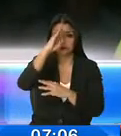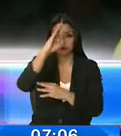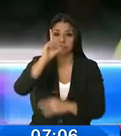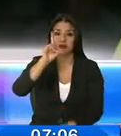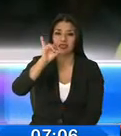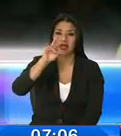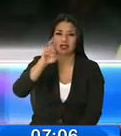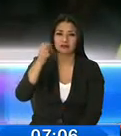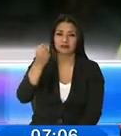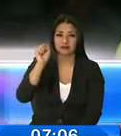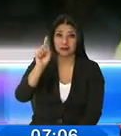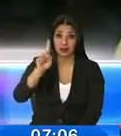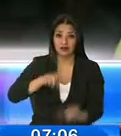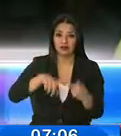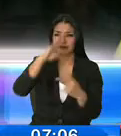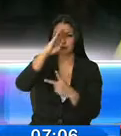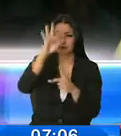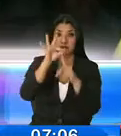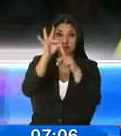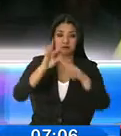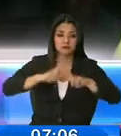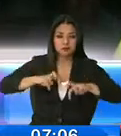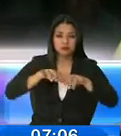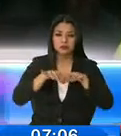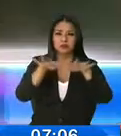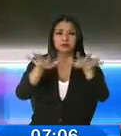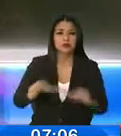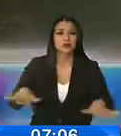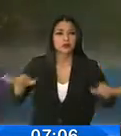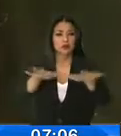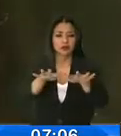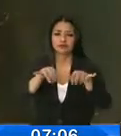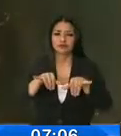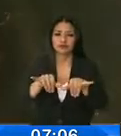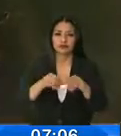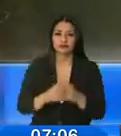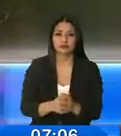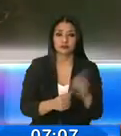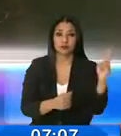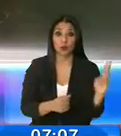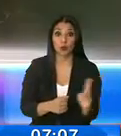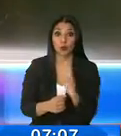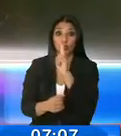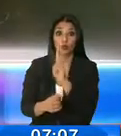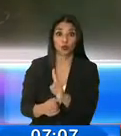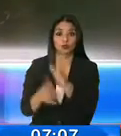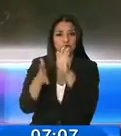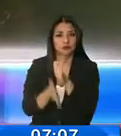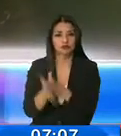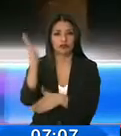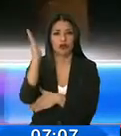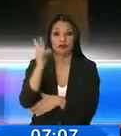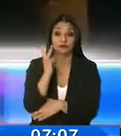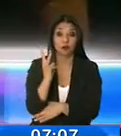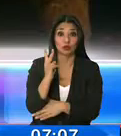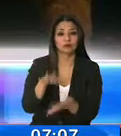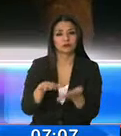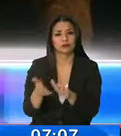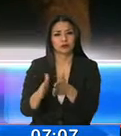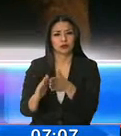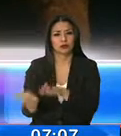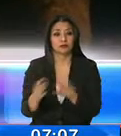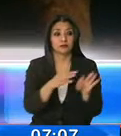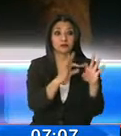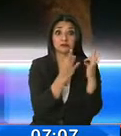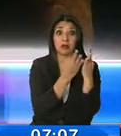varias unidades investigativas donde encontramos desplegados por el sector salieron juntos y juntos encontraron el camino sin retorno dejando a dos